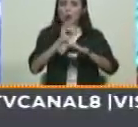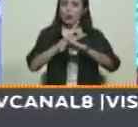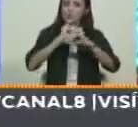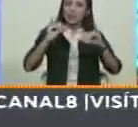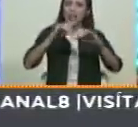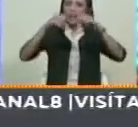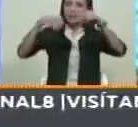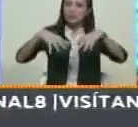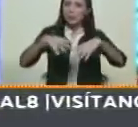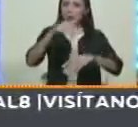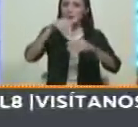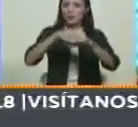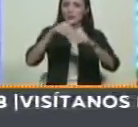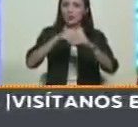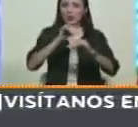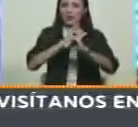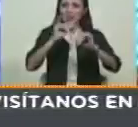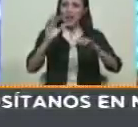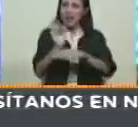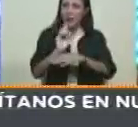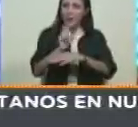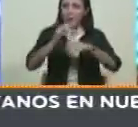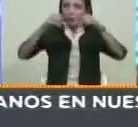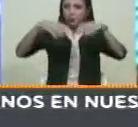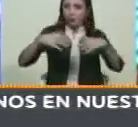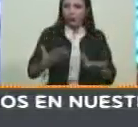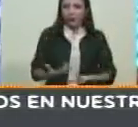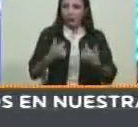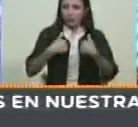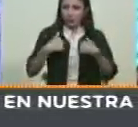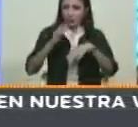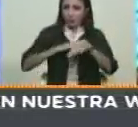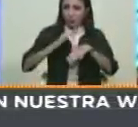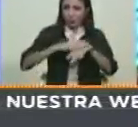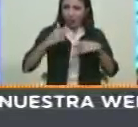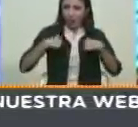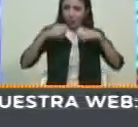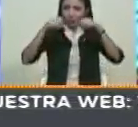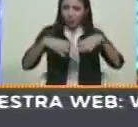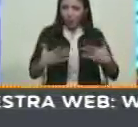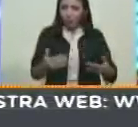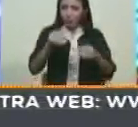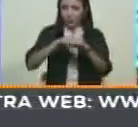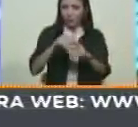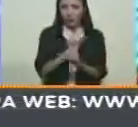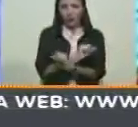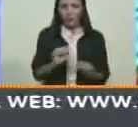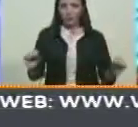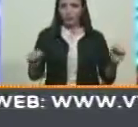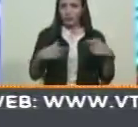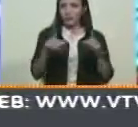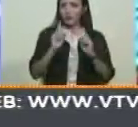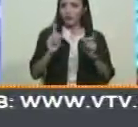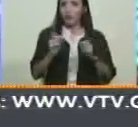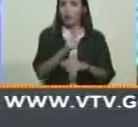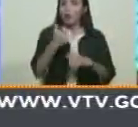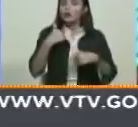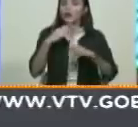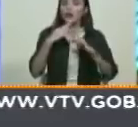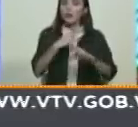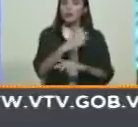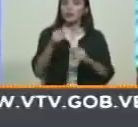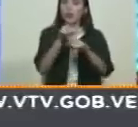suspende las elecciones de inmediato me dicen los gringos y yo le digo gringos